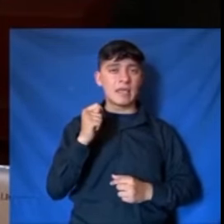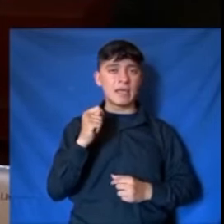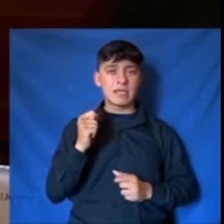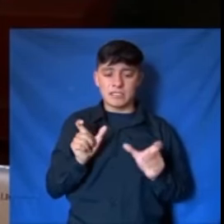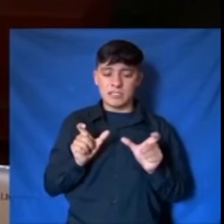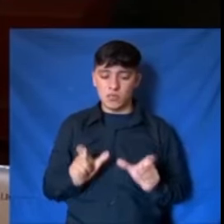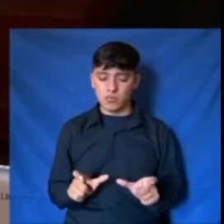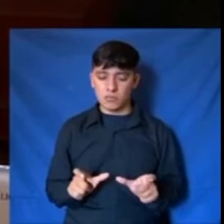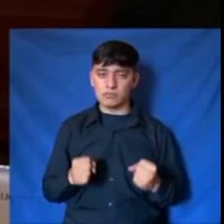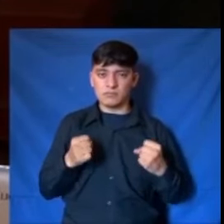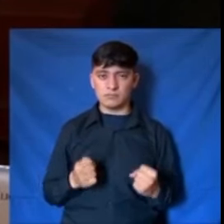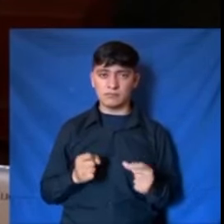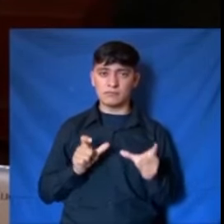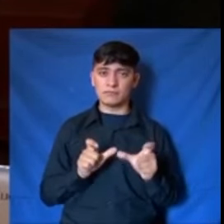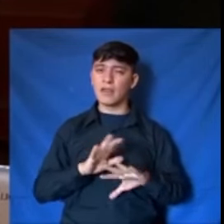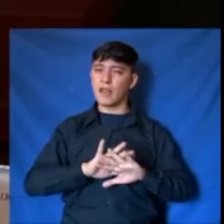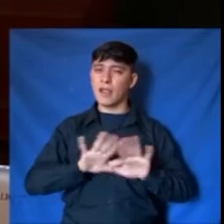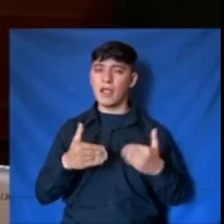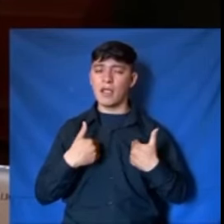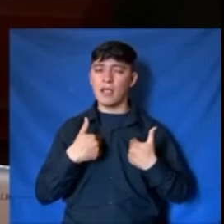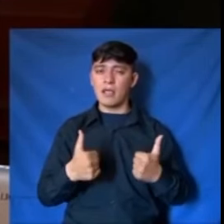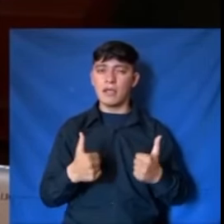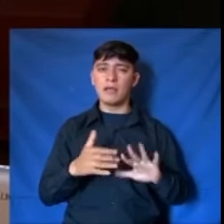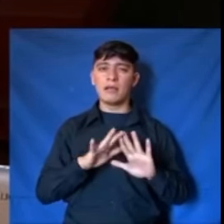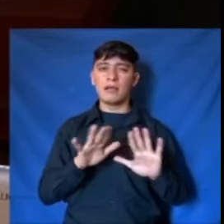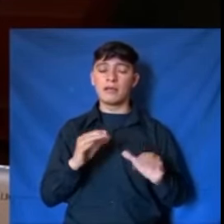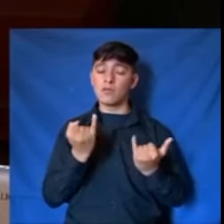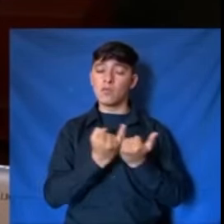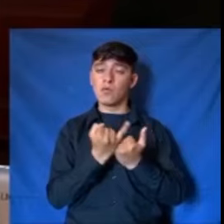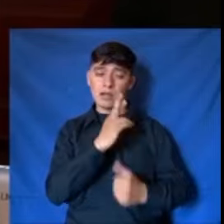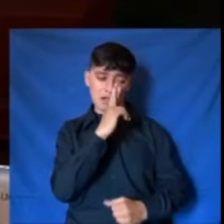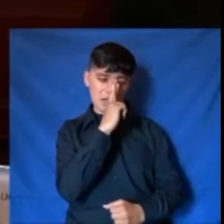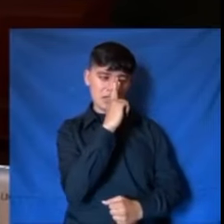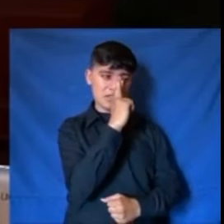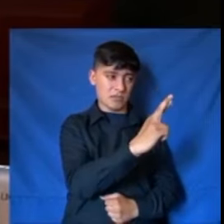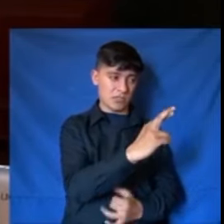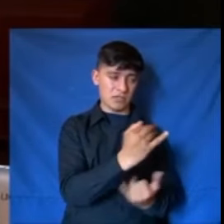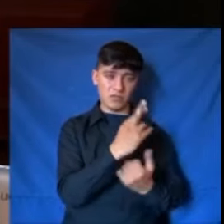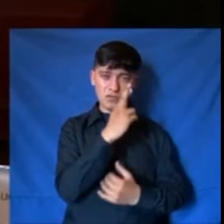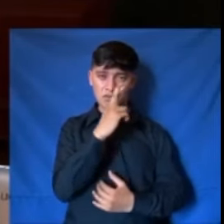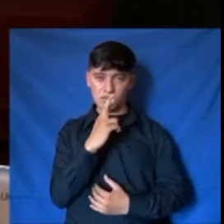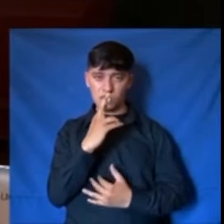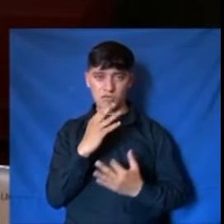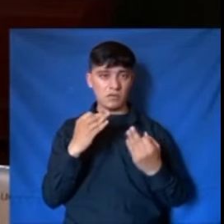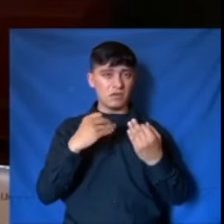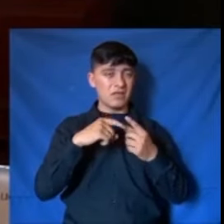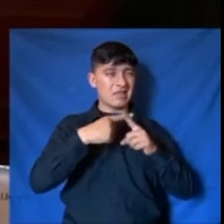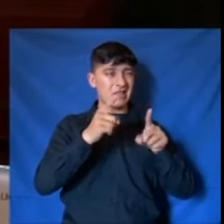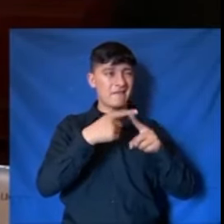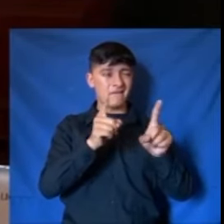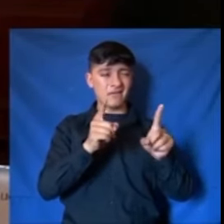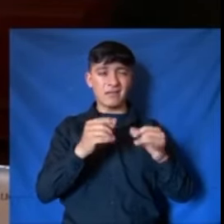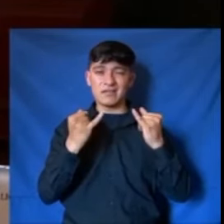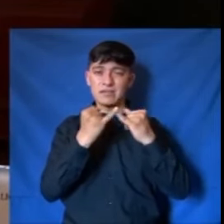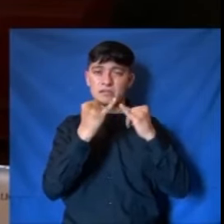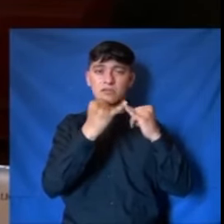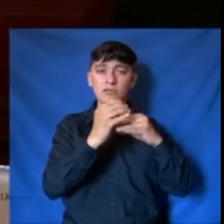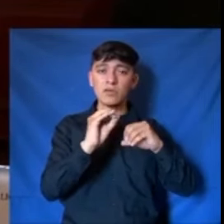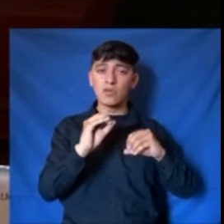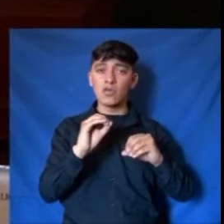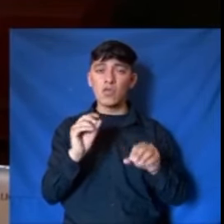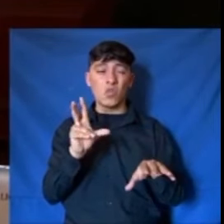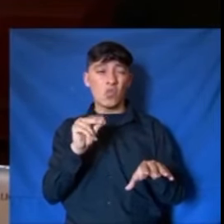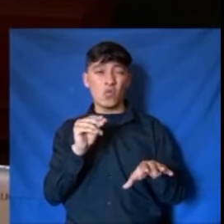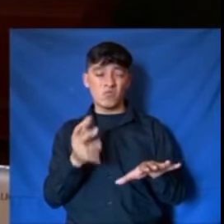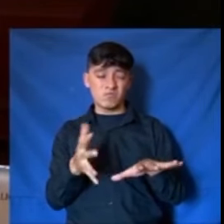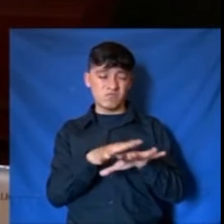pero estamos de acuerdo con la exigencia de respeto a las municipalidades. No queremos sumisión ni invasión en